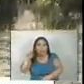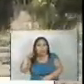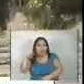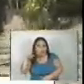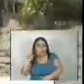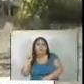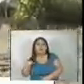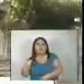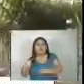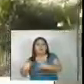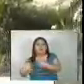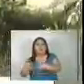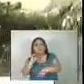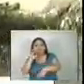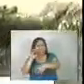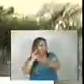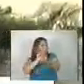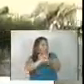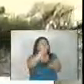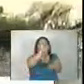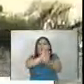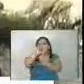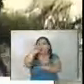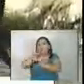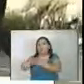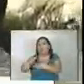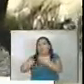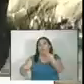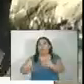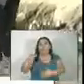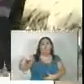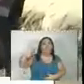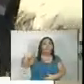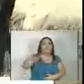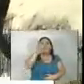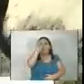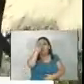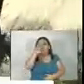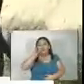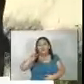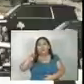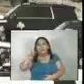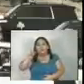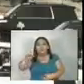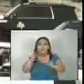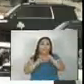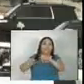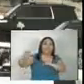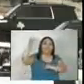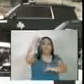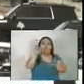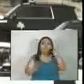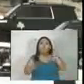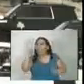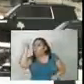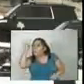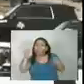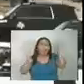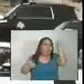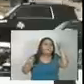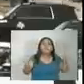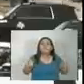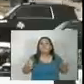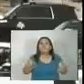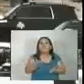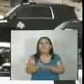seguir expulsando a migrantes de manera expedita quizá hasta inicios de febrero del 2023 cuando el tribunal escuche argumentos sobre el